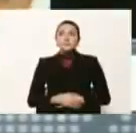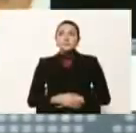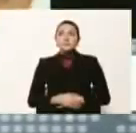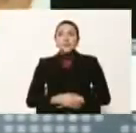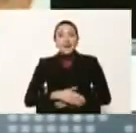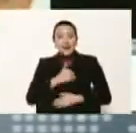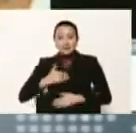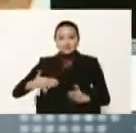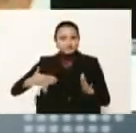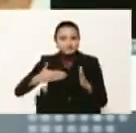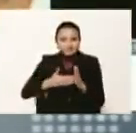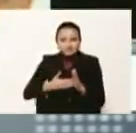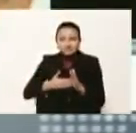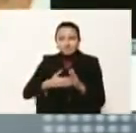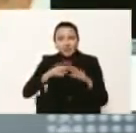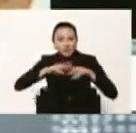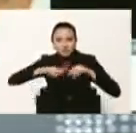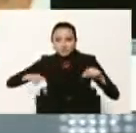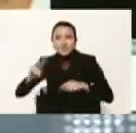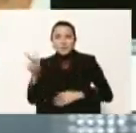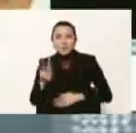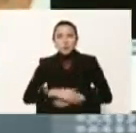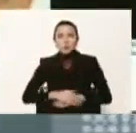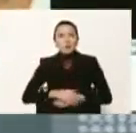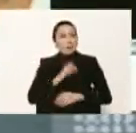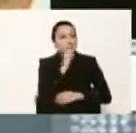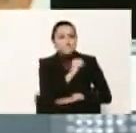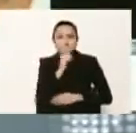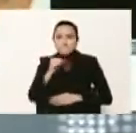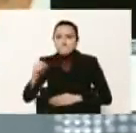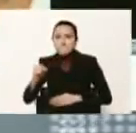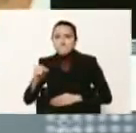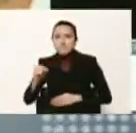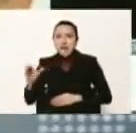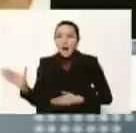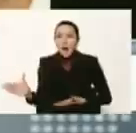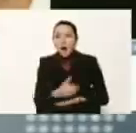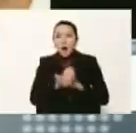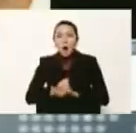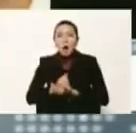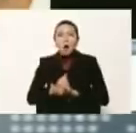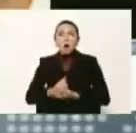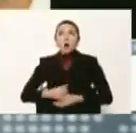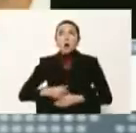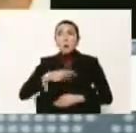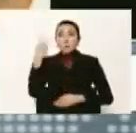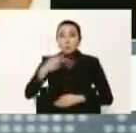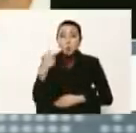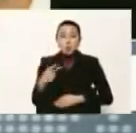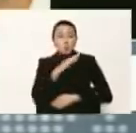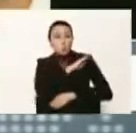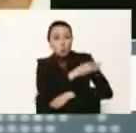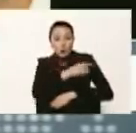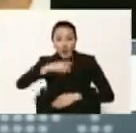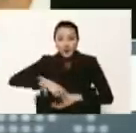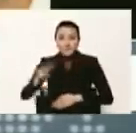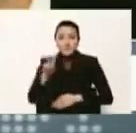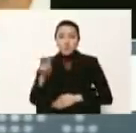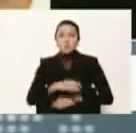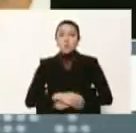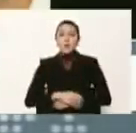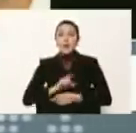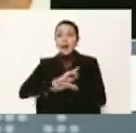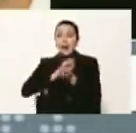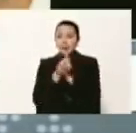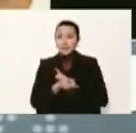atentando contra nuestra integridad territorial, venía al magnicidio, a tomar el poder político en Venezuela, a sustituir